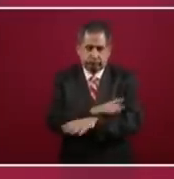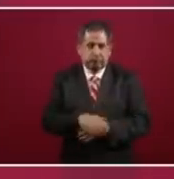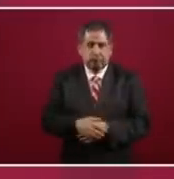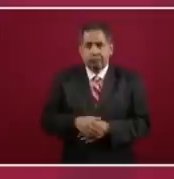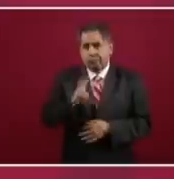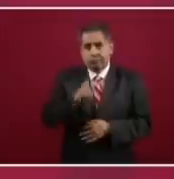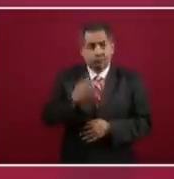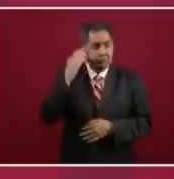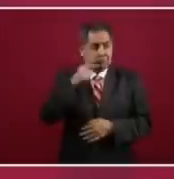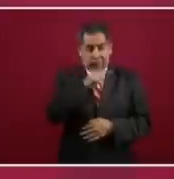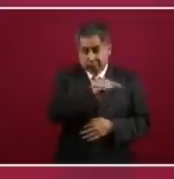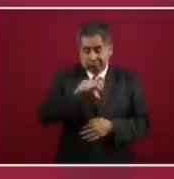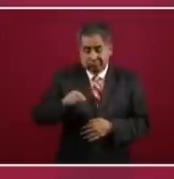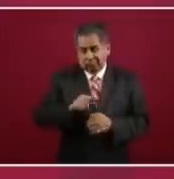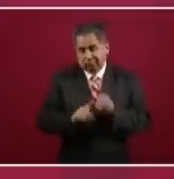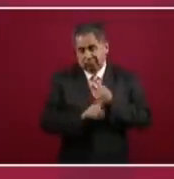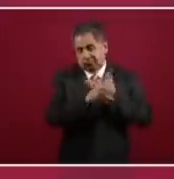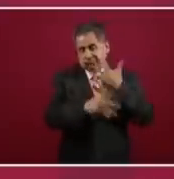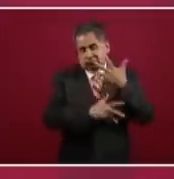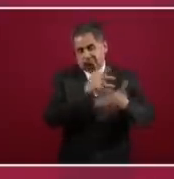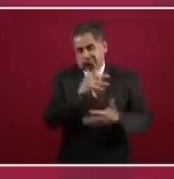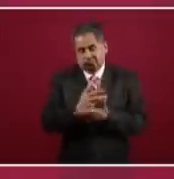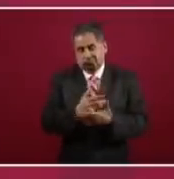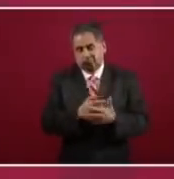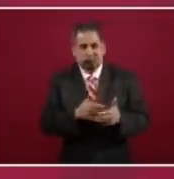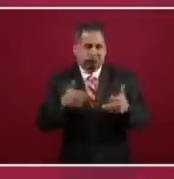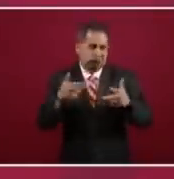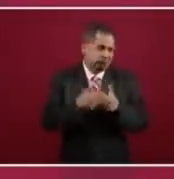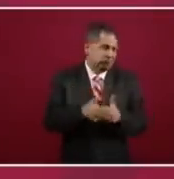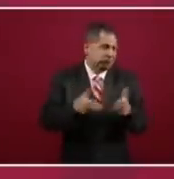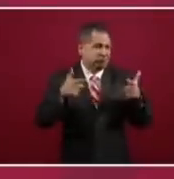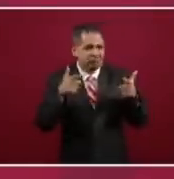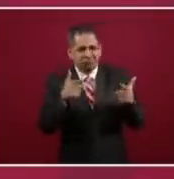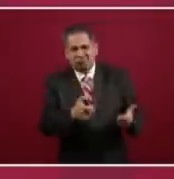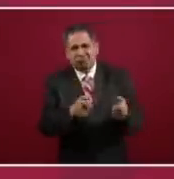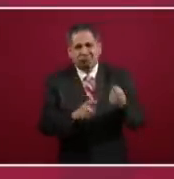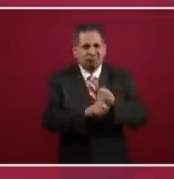violencia se hicieron con las armas